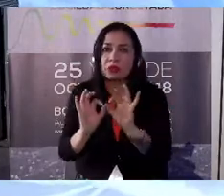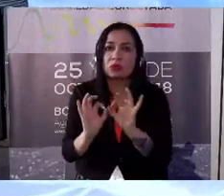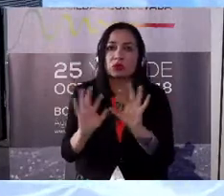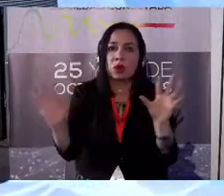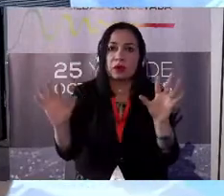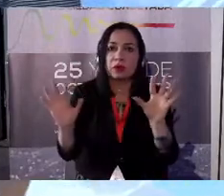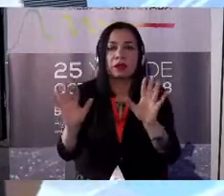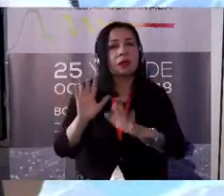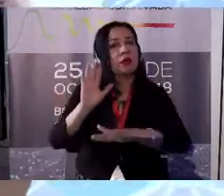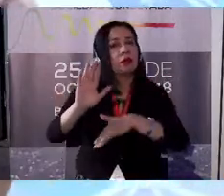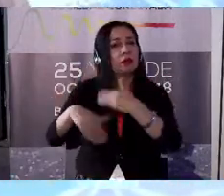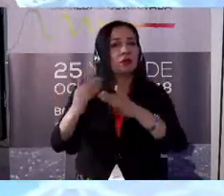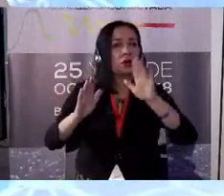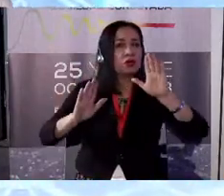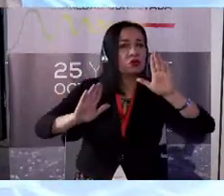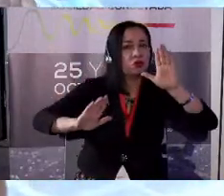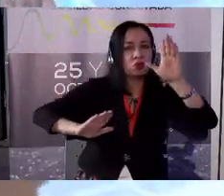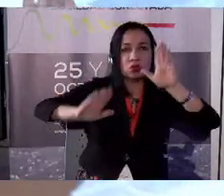subastas.